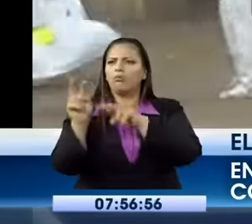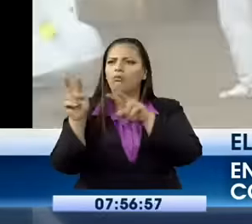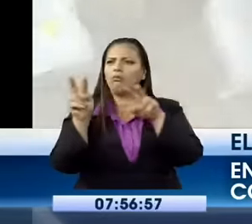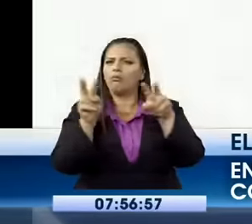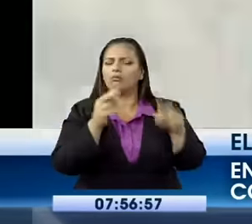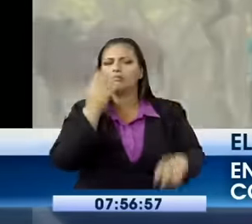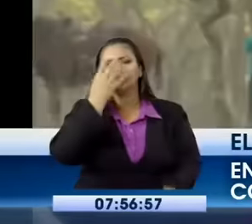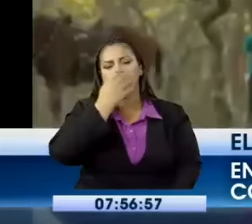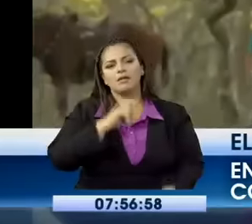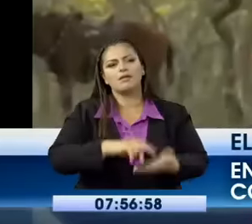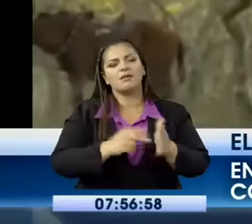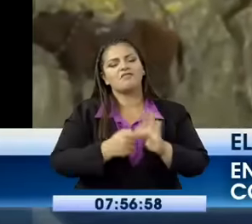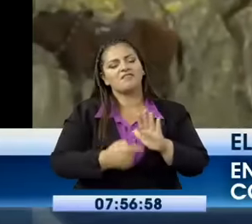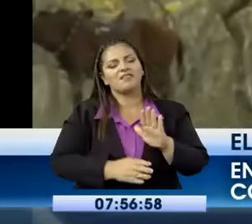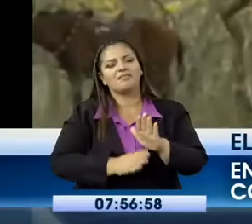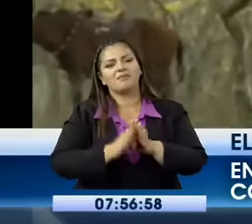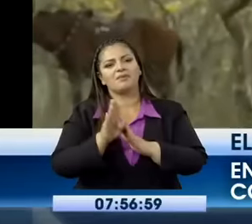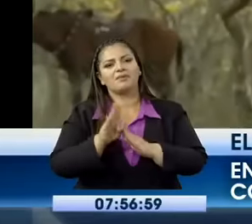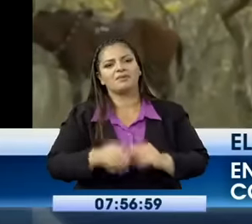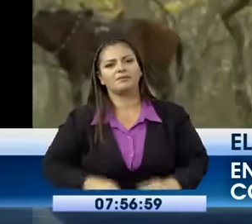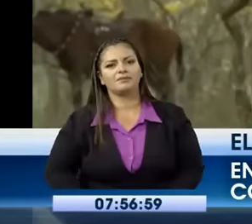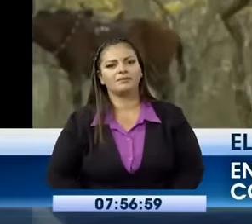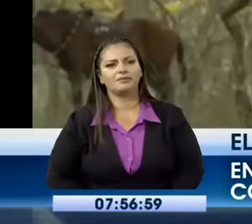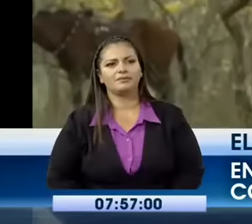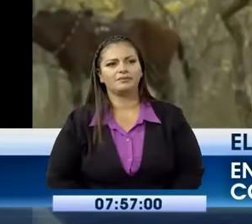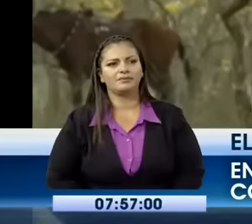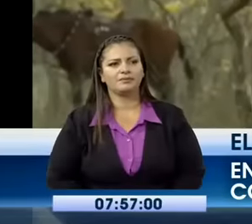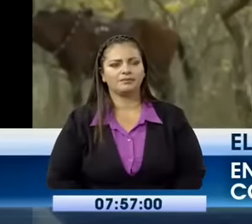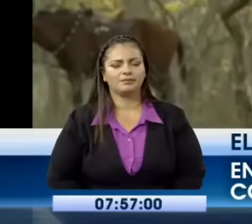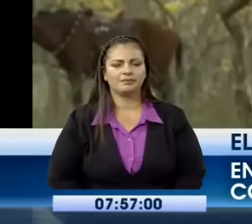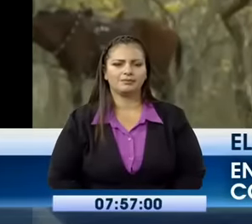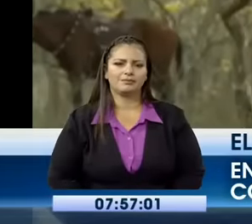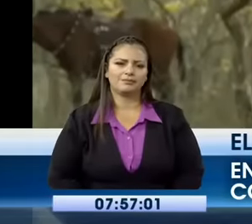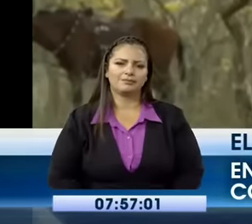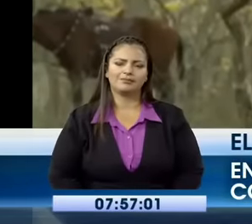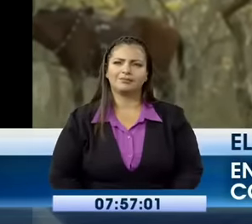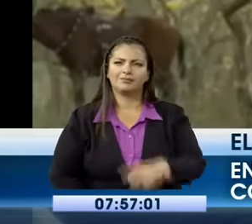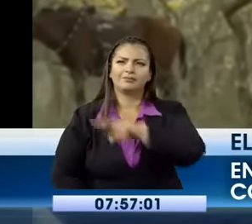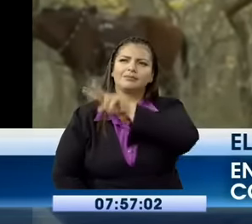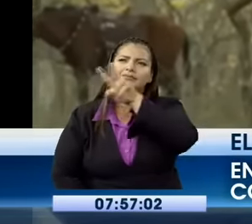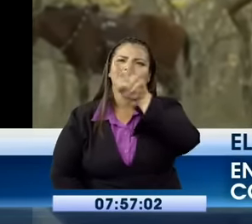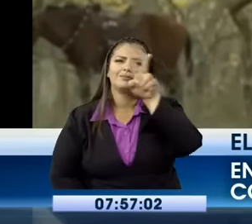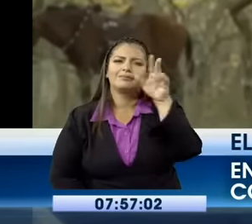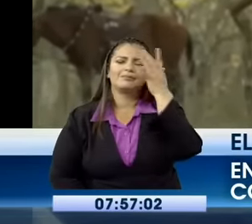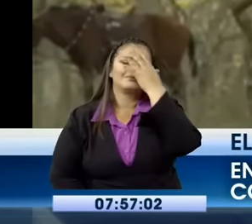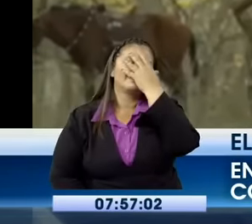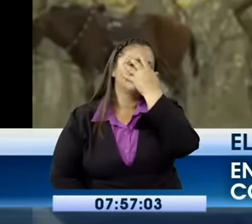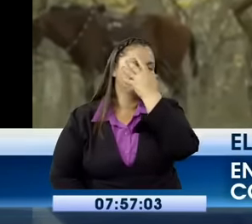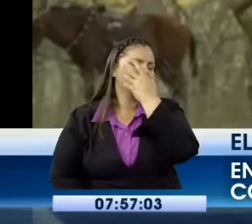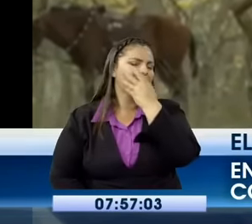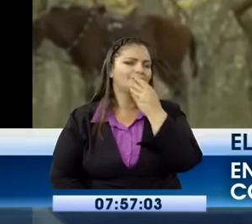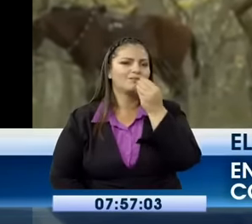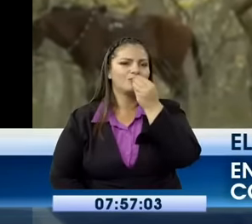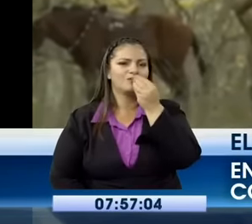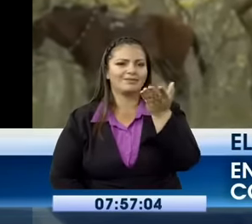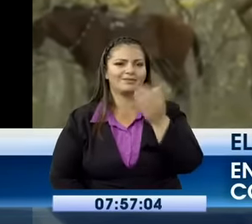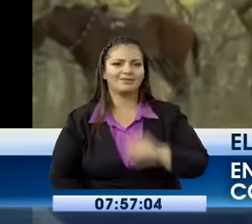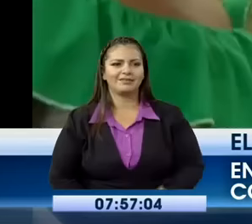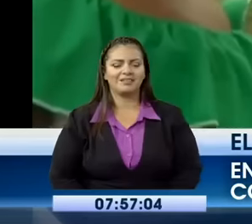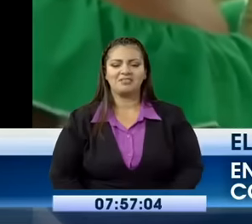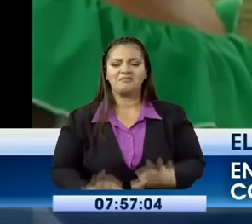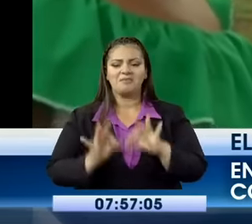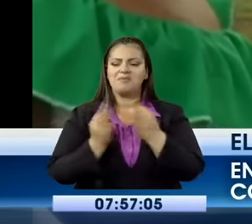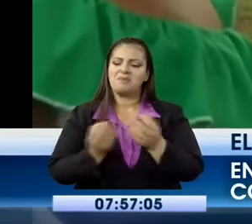es una cosa asombrosa ver los árboles los guayacanes es un sendero muy agradable que para poder pasarlo en